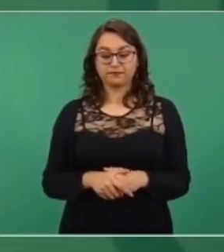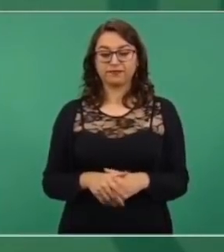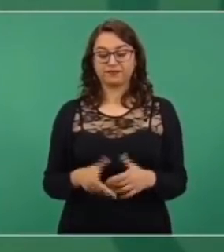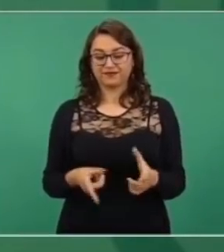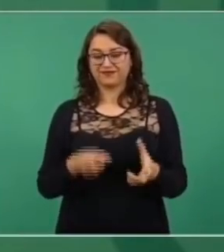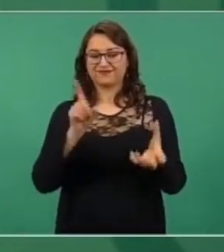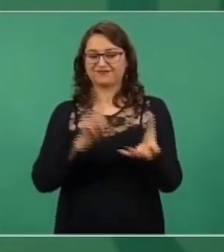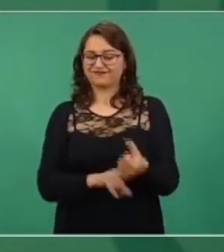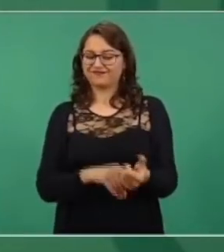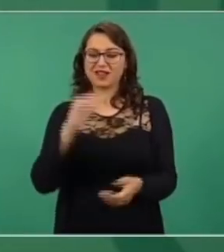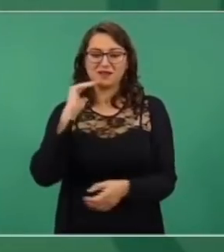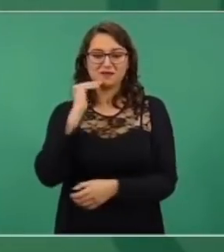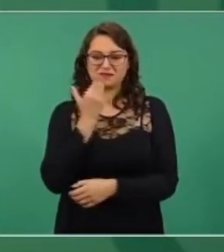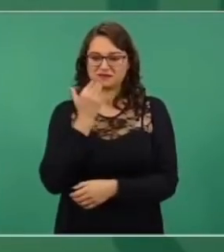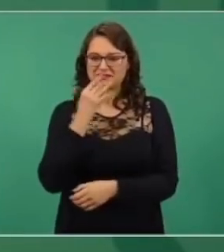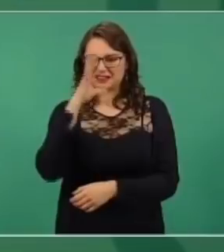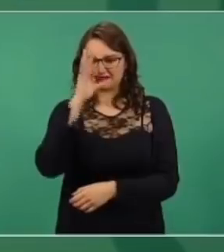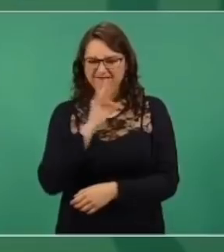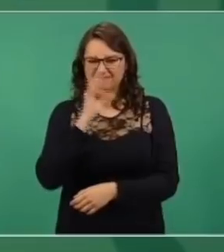anomalías